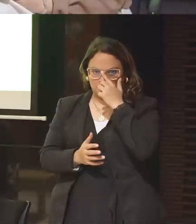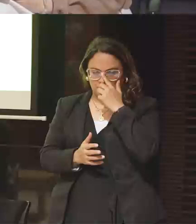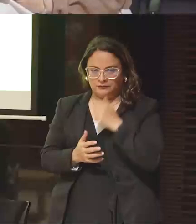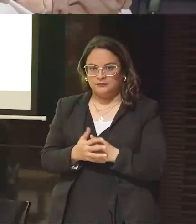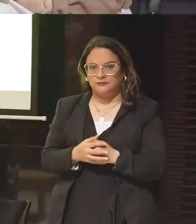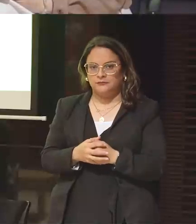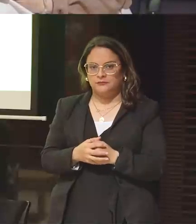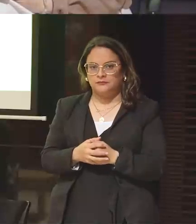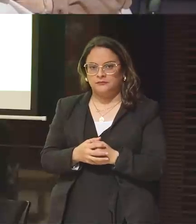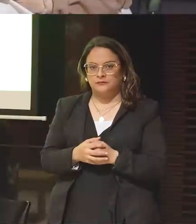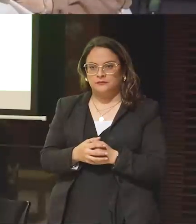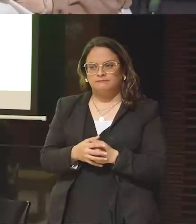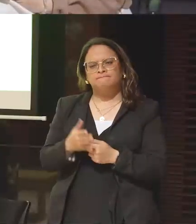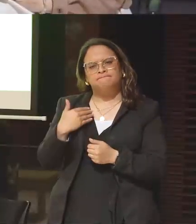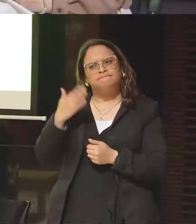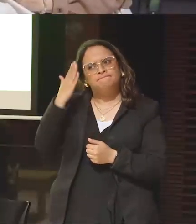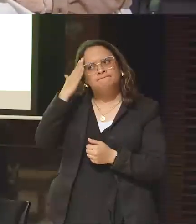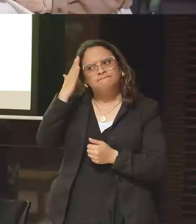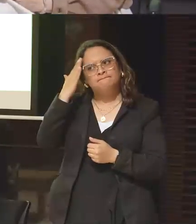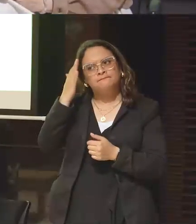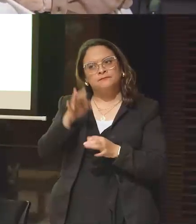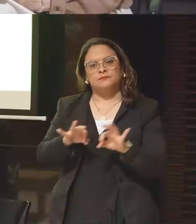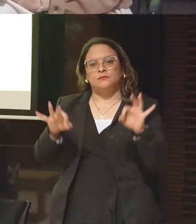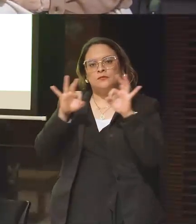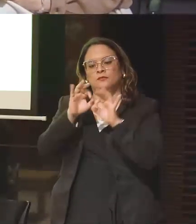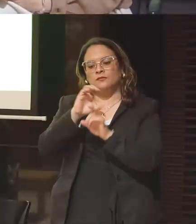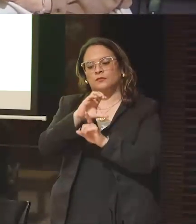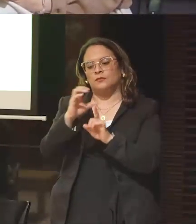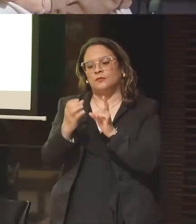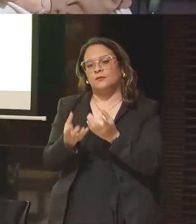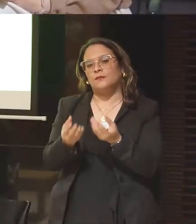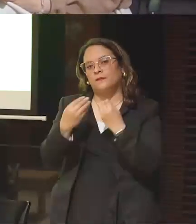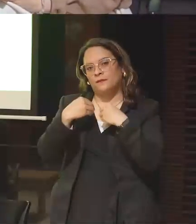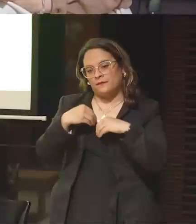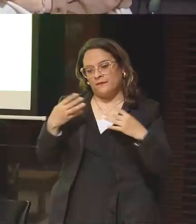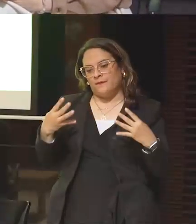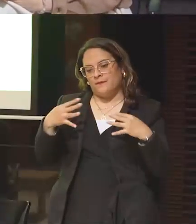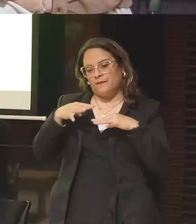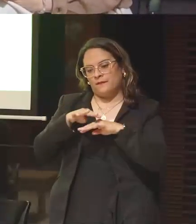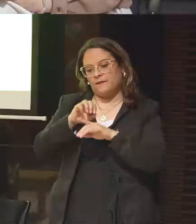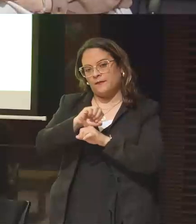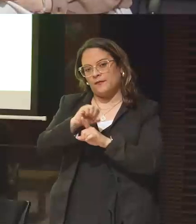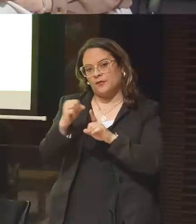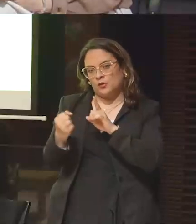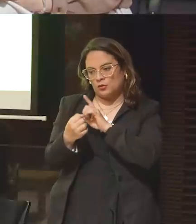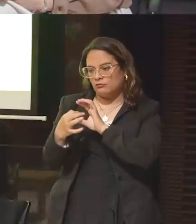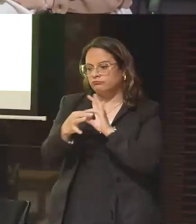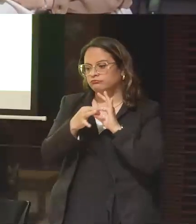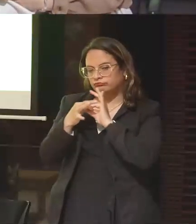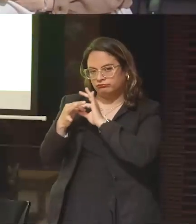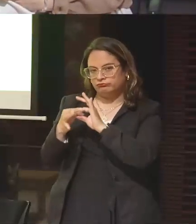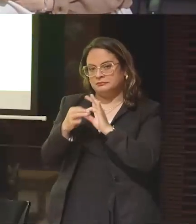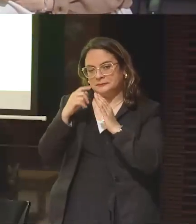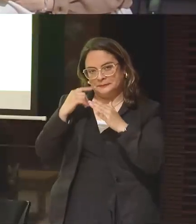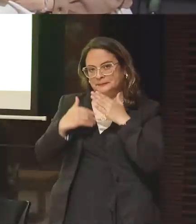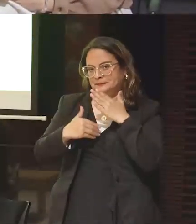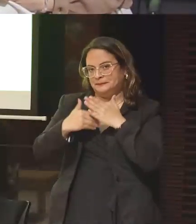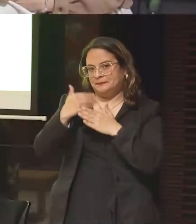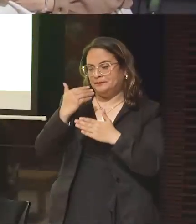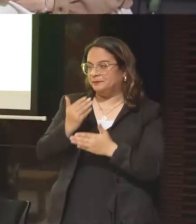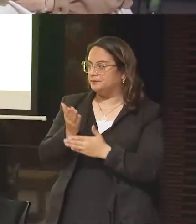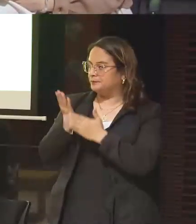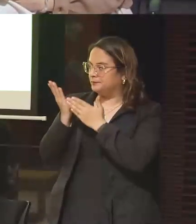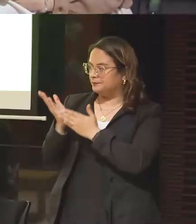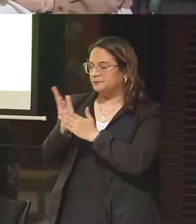Queremos, digamos, saber cómo la cultura es un eje fundamental para fortalecer el tejido social y la cohesión comunitaria. Y para empezar,